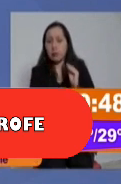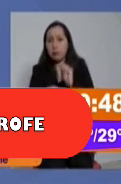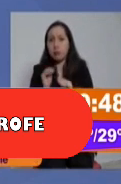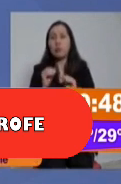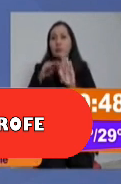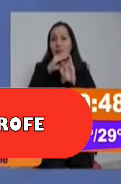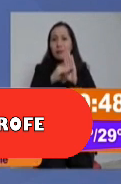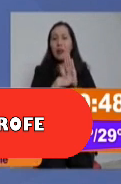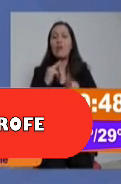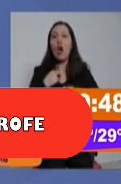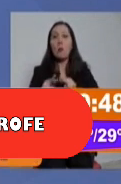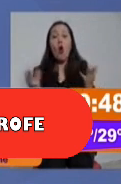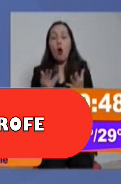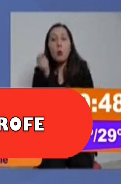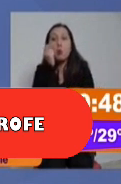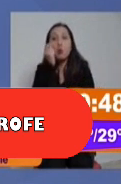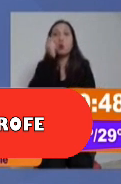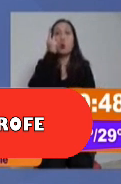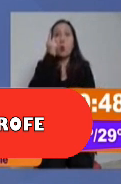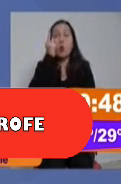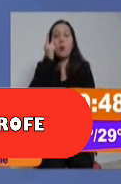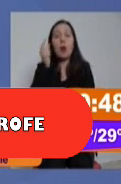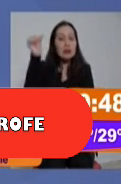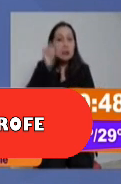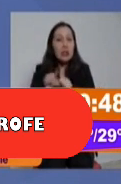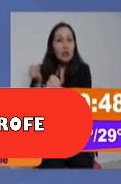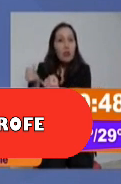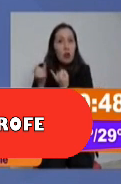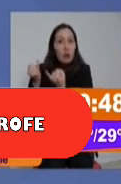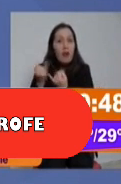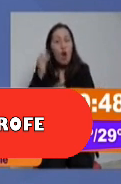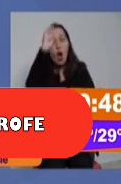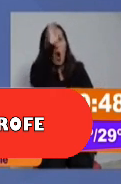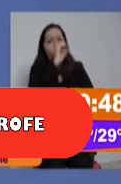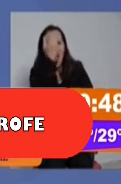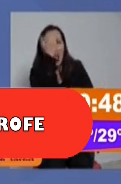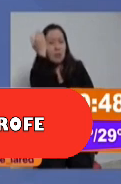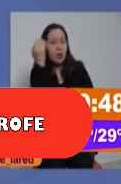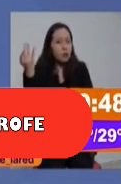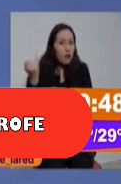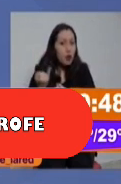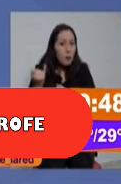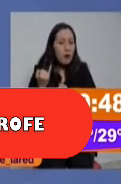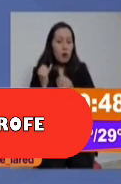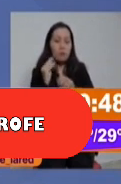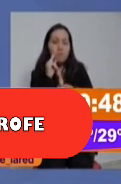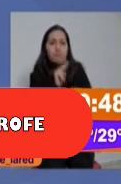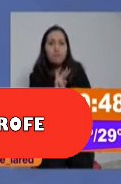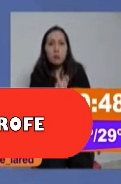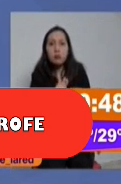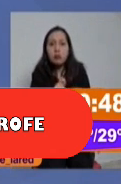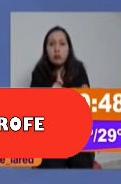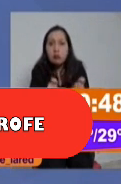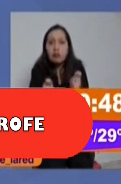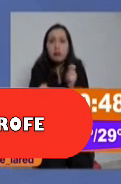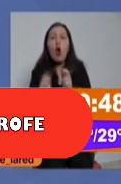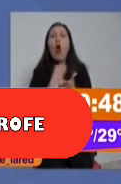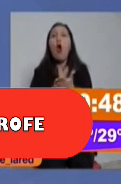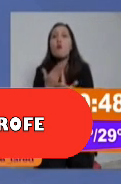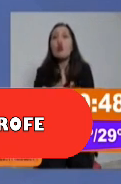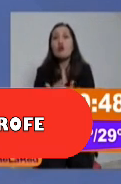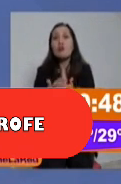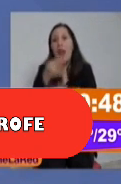harán en función de el conocimiento, la ciencia, la opinión de los expertos y según la evolución que este virus tenga